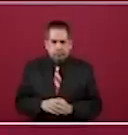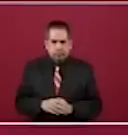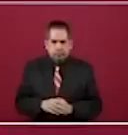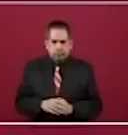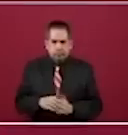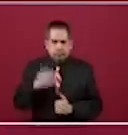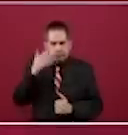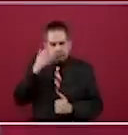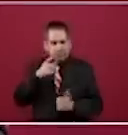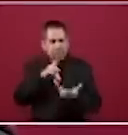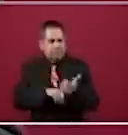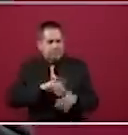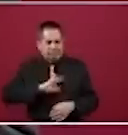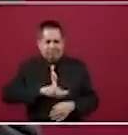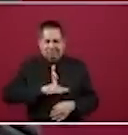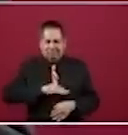infestó